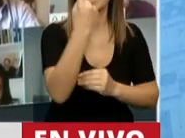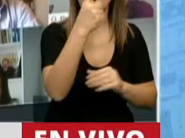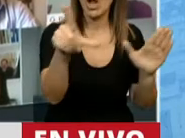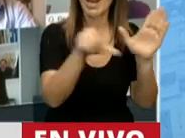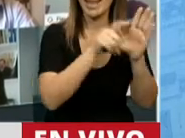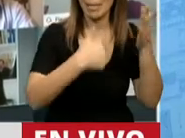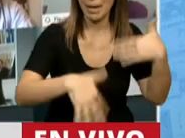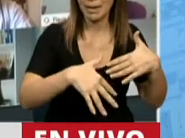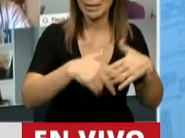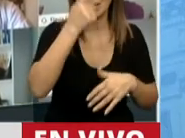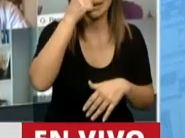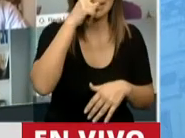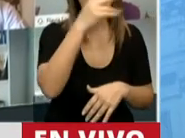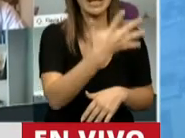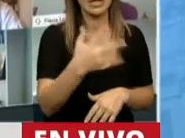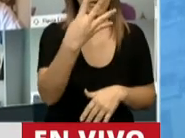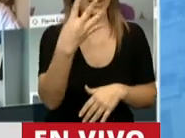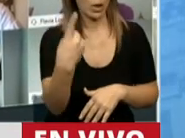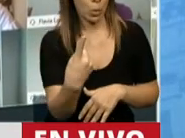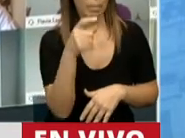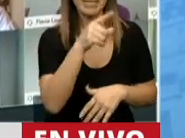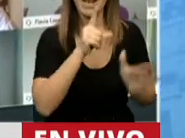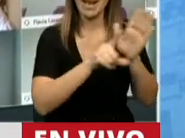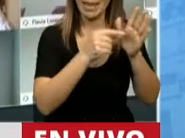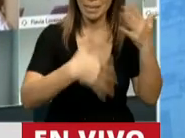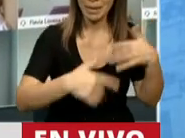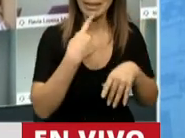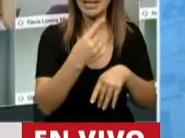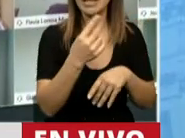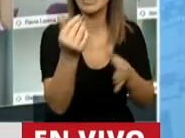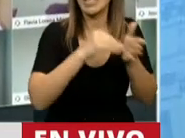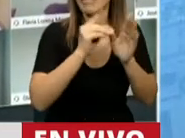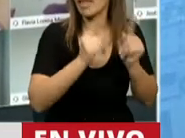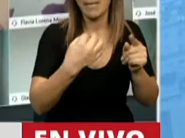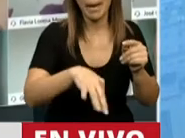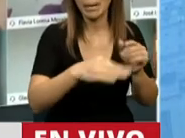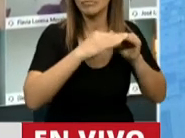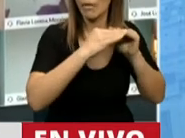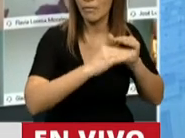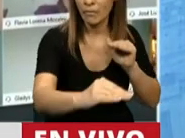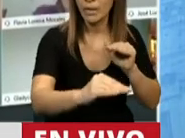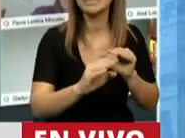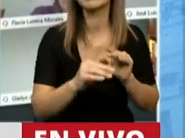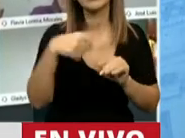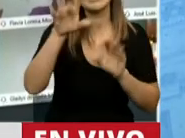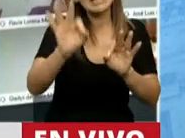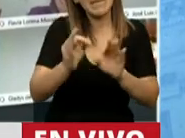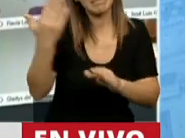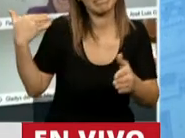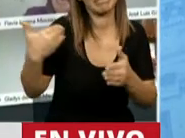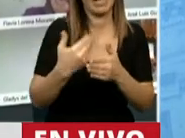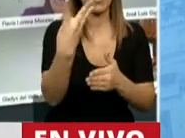de emergencia, la 27.541, había establecido el congelamiento de las tarifas. Recordemos que las tarifas durante los últimos